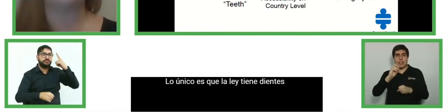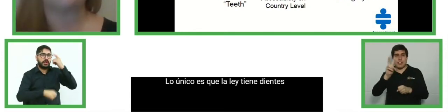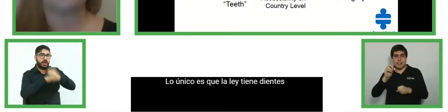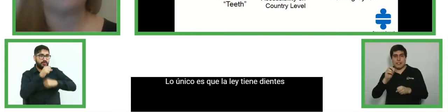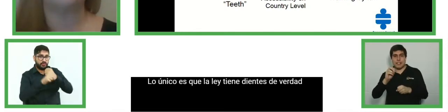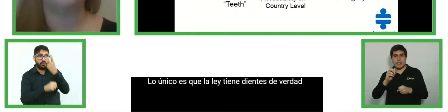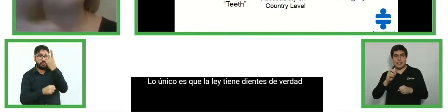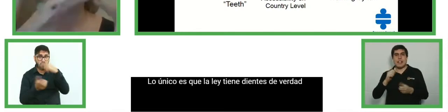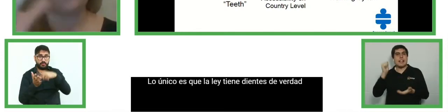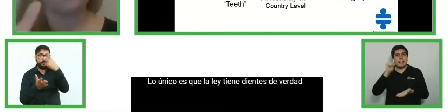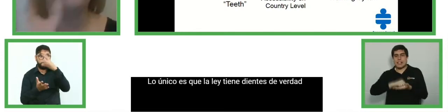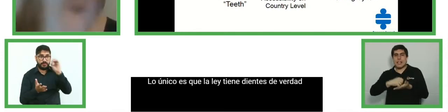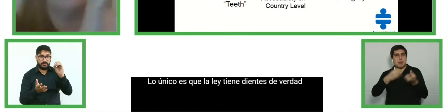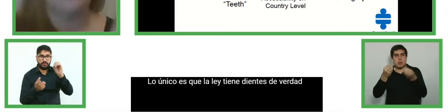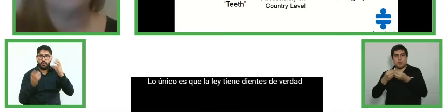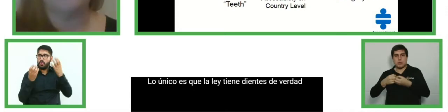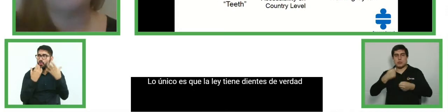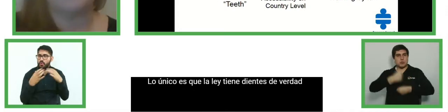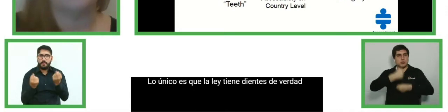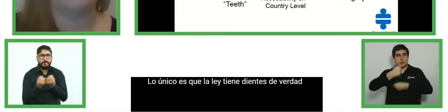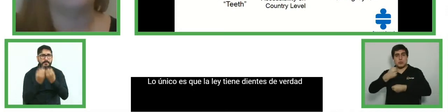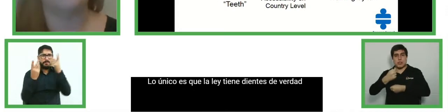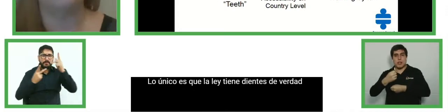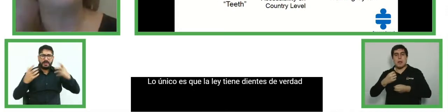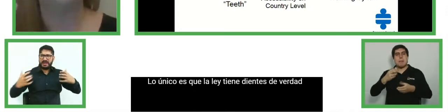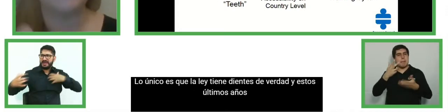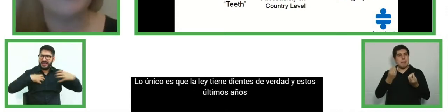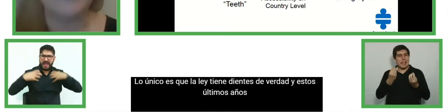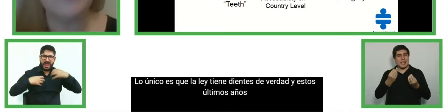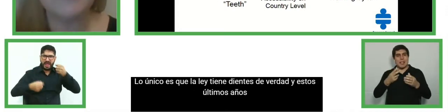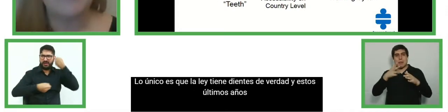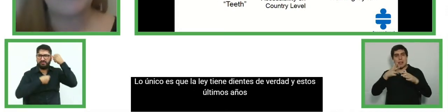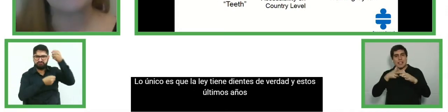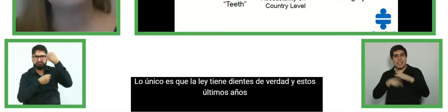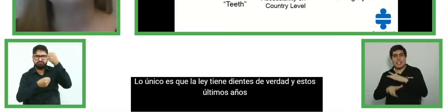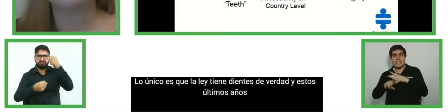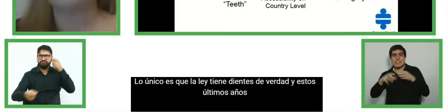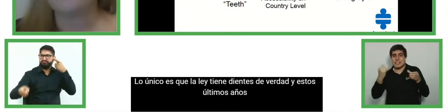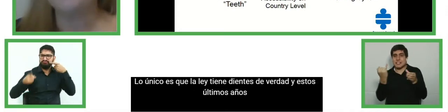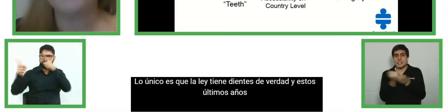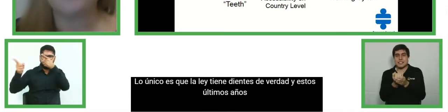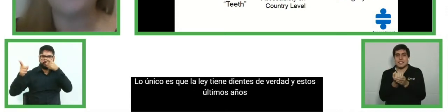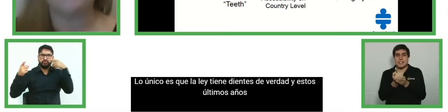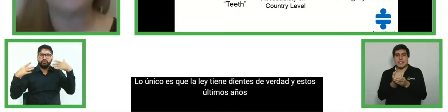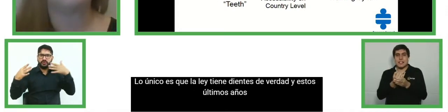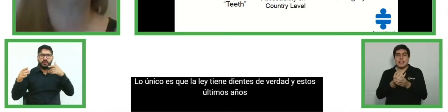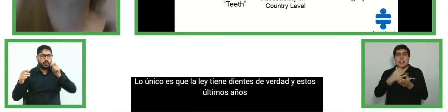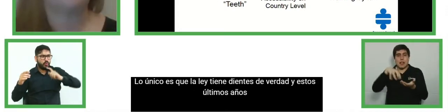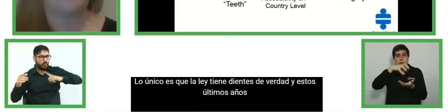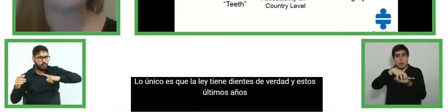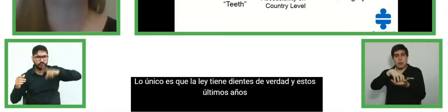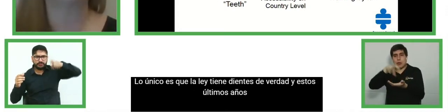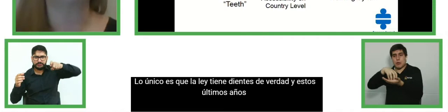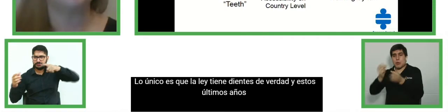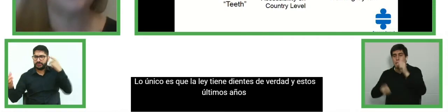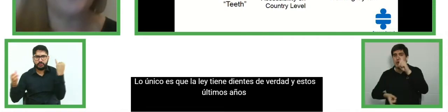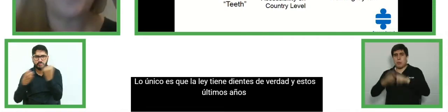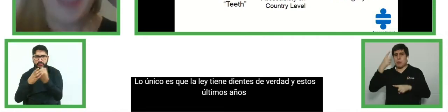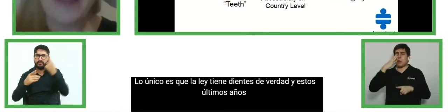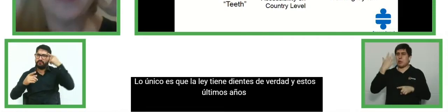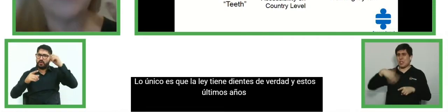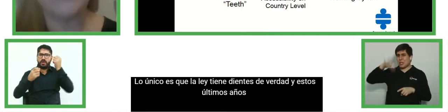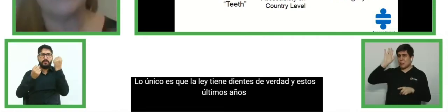eso. Y estamos haciendo la accesibilidad a nivel nacional, no tan solo en las principales ciudades. Y una cosa